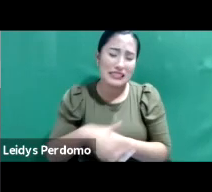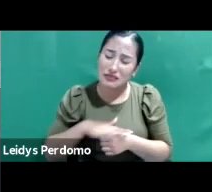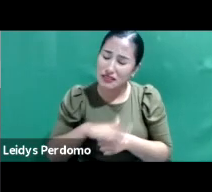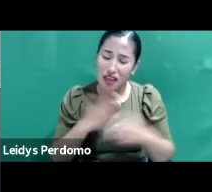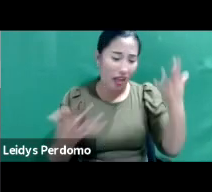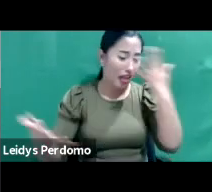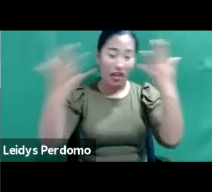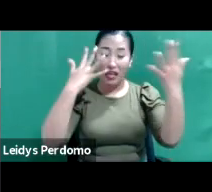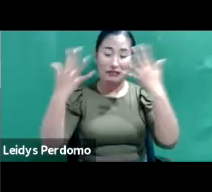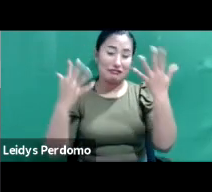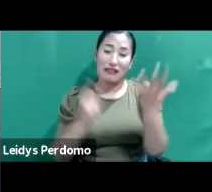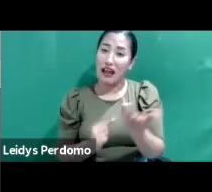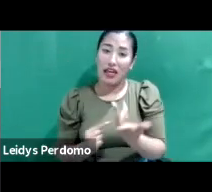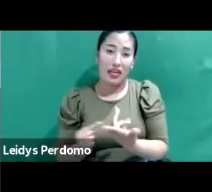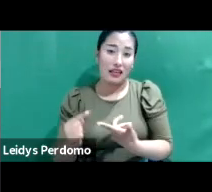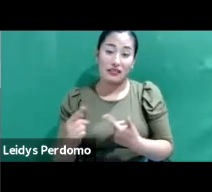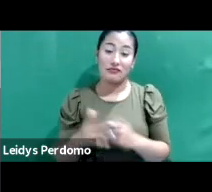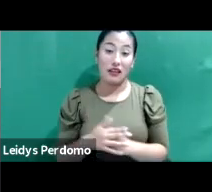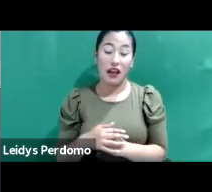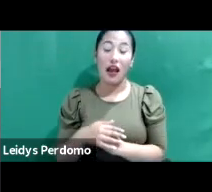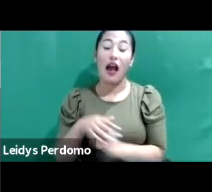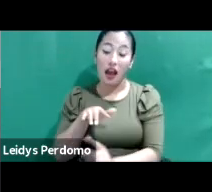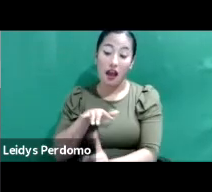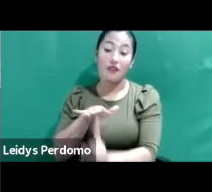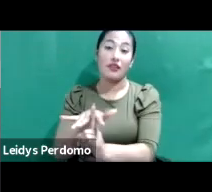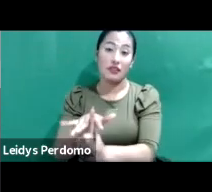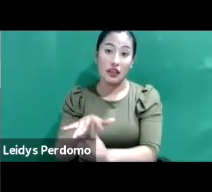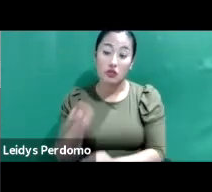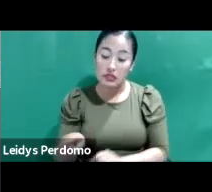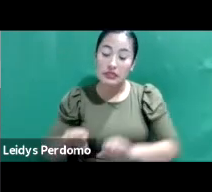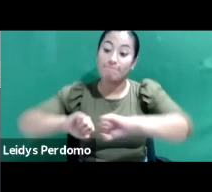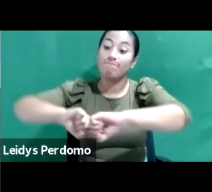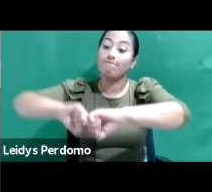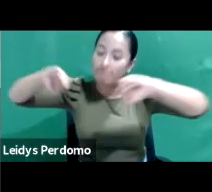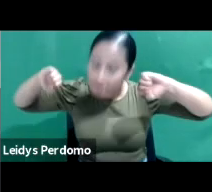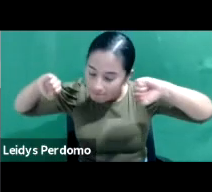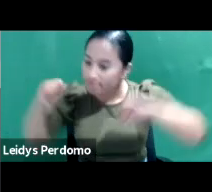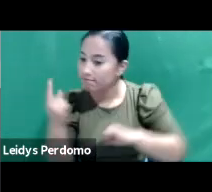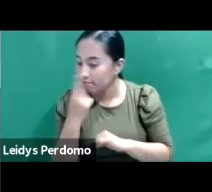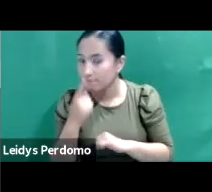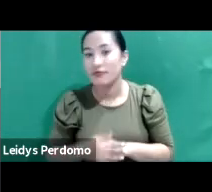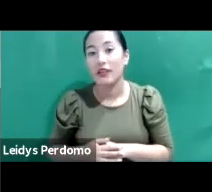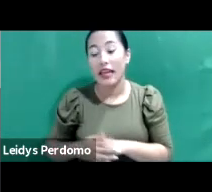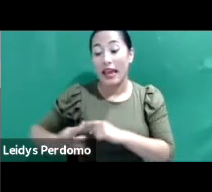Entonces, digamos que es muy importante entrar en esta base, sí. Digamos que tercera generación, la cuarta generación